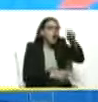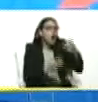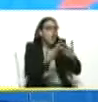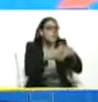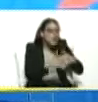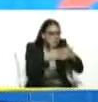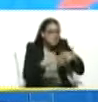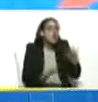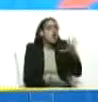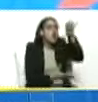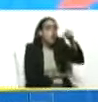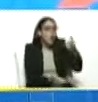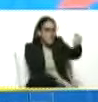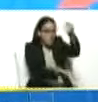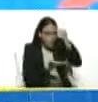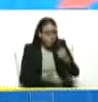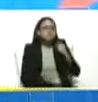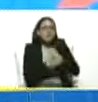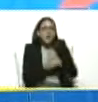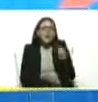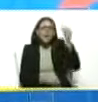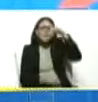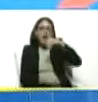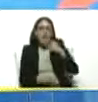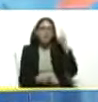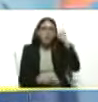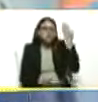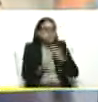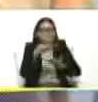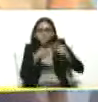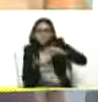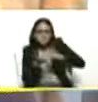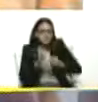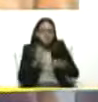y nos liberamos de eso. Ustedes son empresarios.